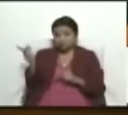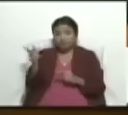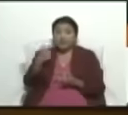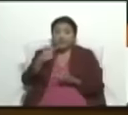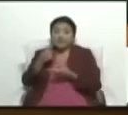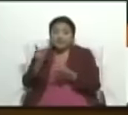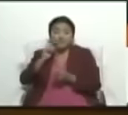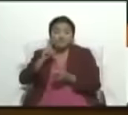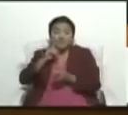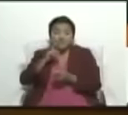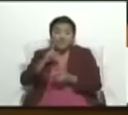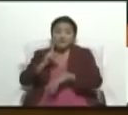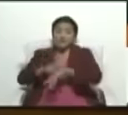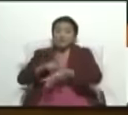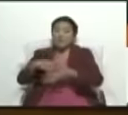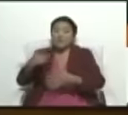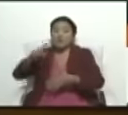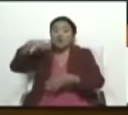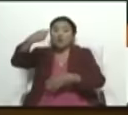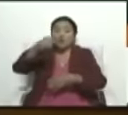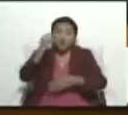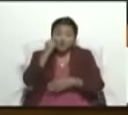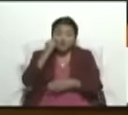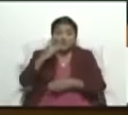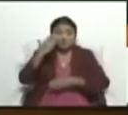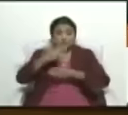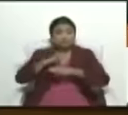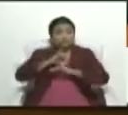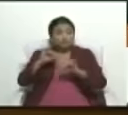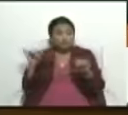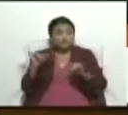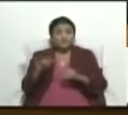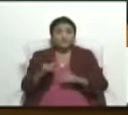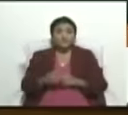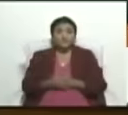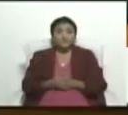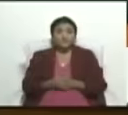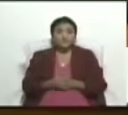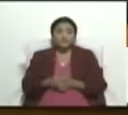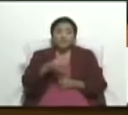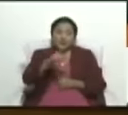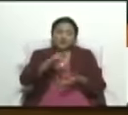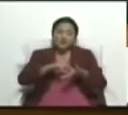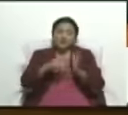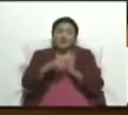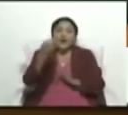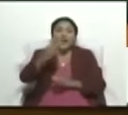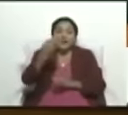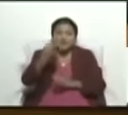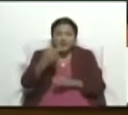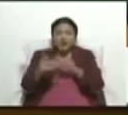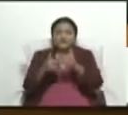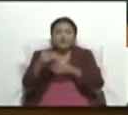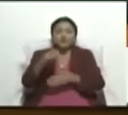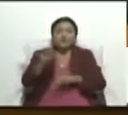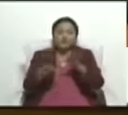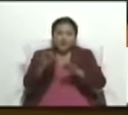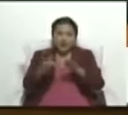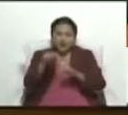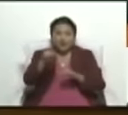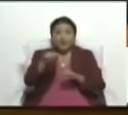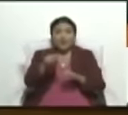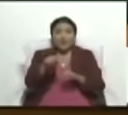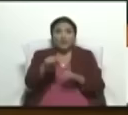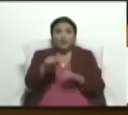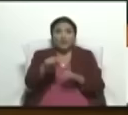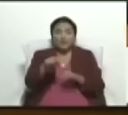decir la verdad y admitir los hechos, que era una garantía procesal del Estado venezolano. No tuvimos